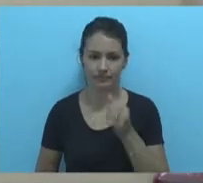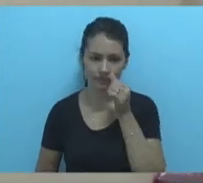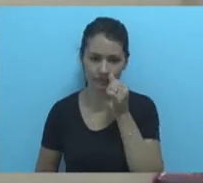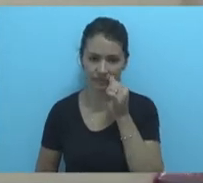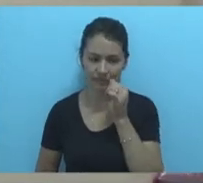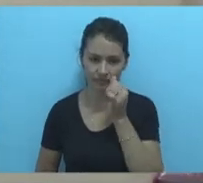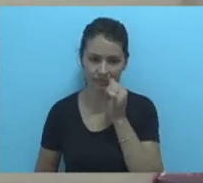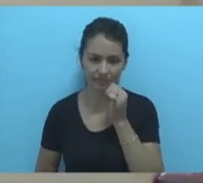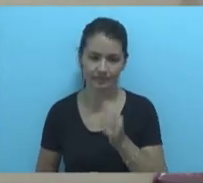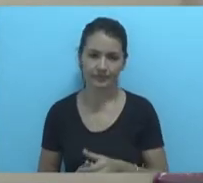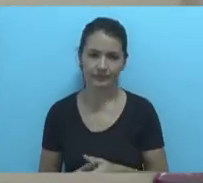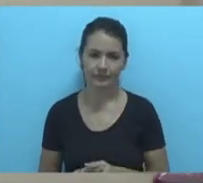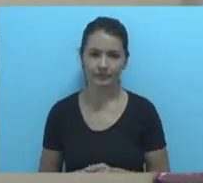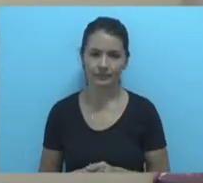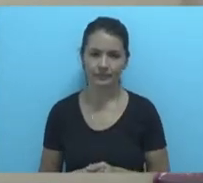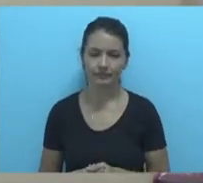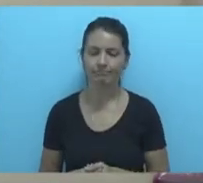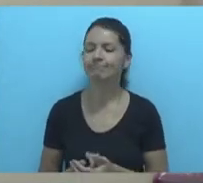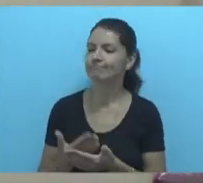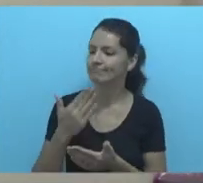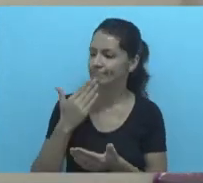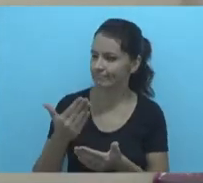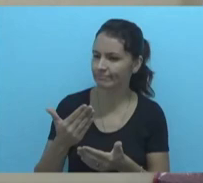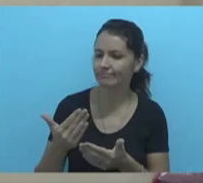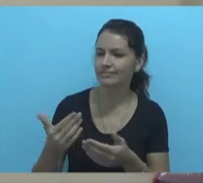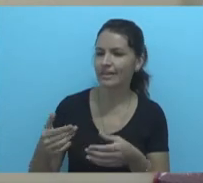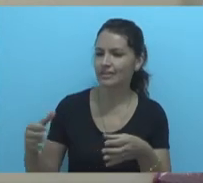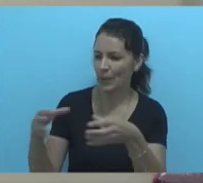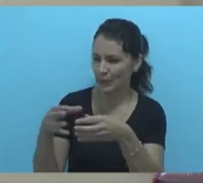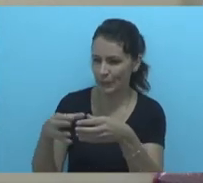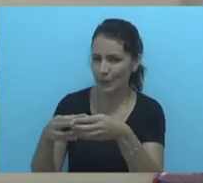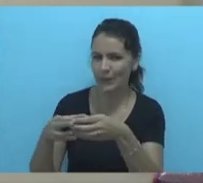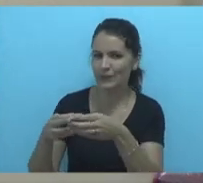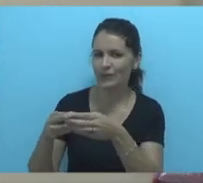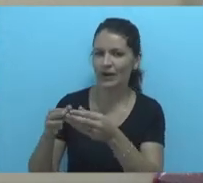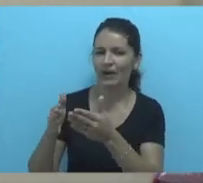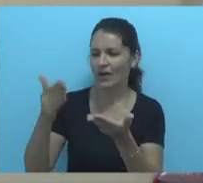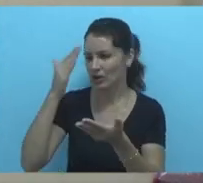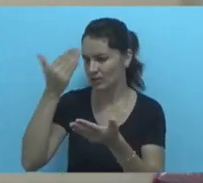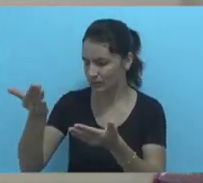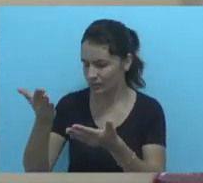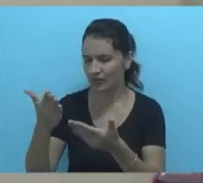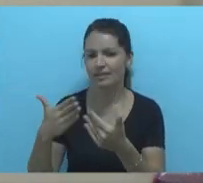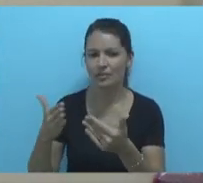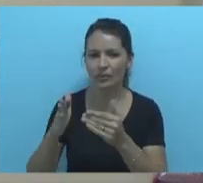la Comisión de Asuntos Constitucionales y de su presidente, logramos tomarlo como antecedente